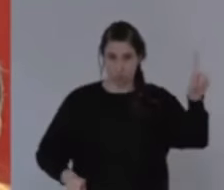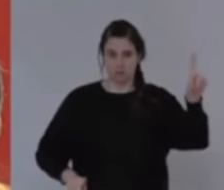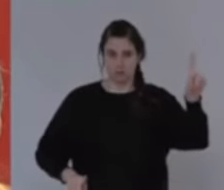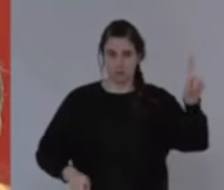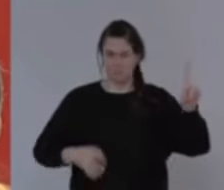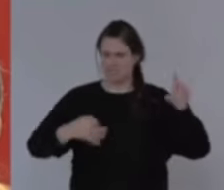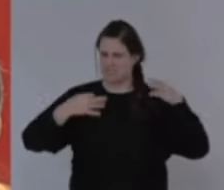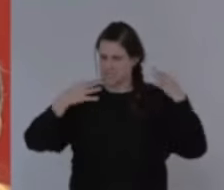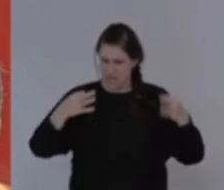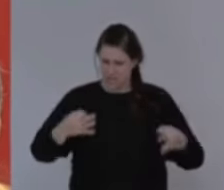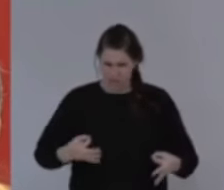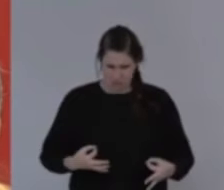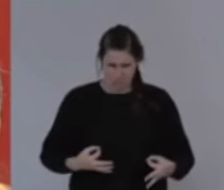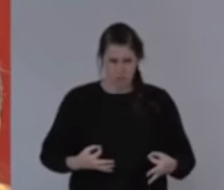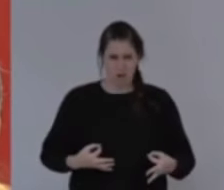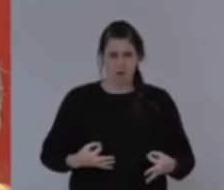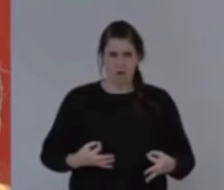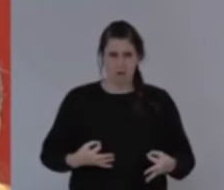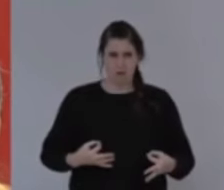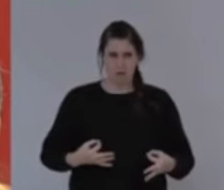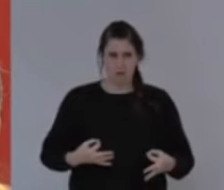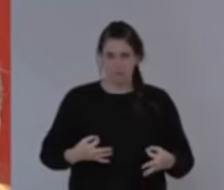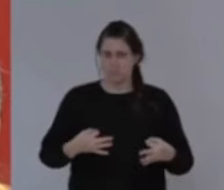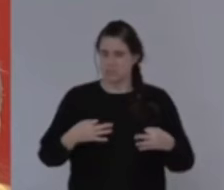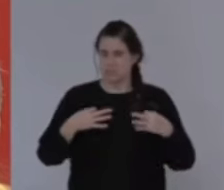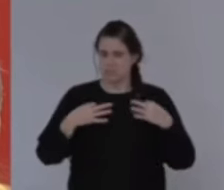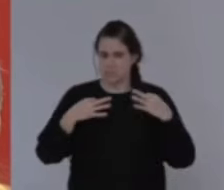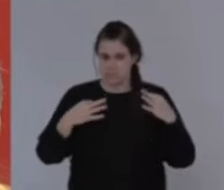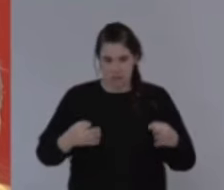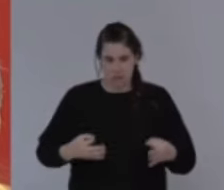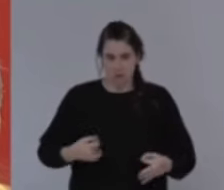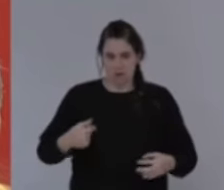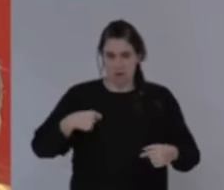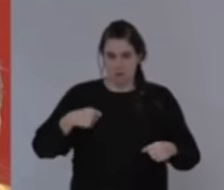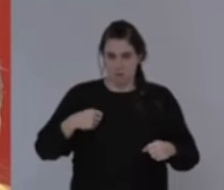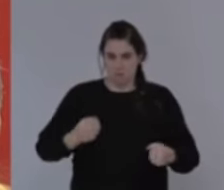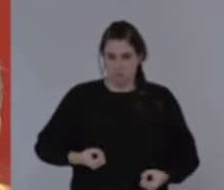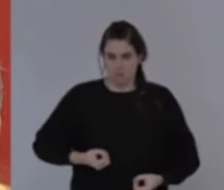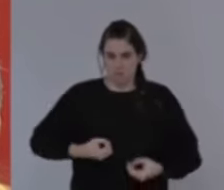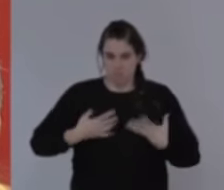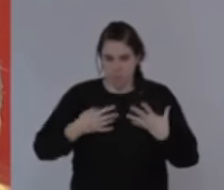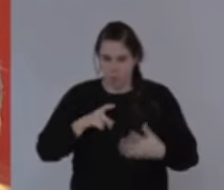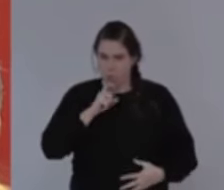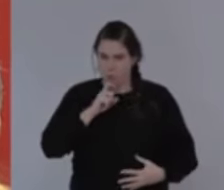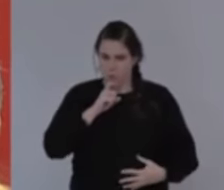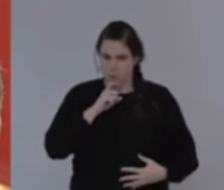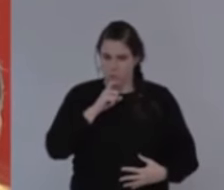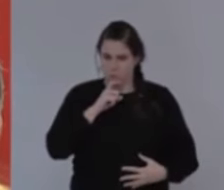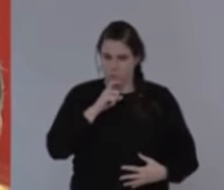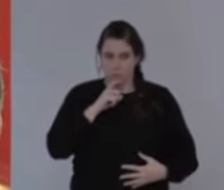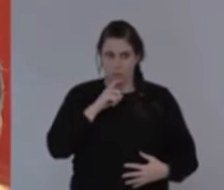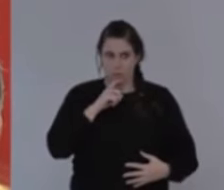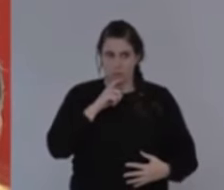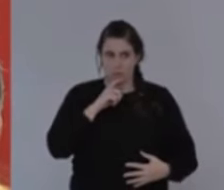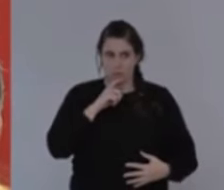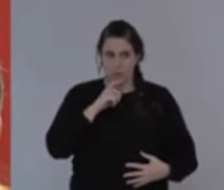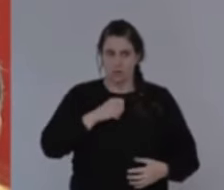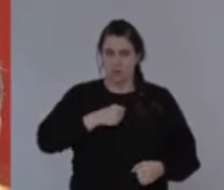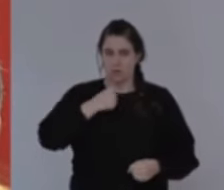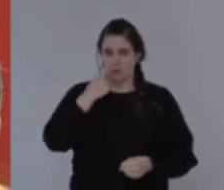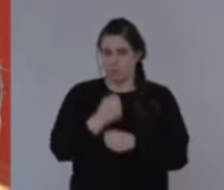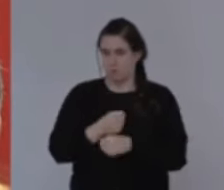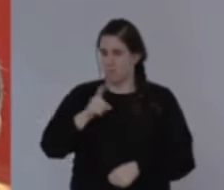siempre, siempre he reaccionado con la determinación de no dejar una sola